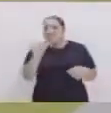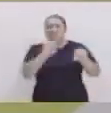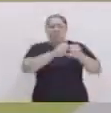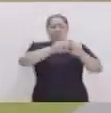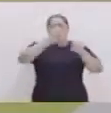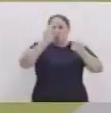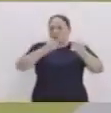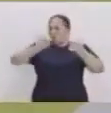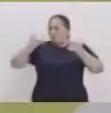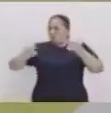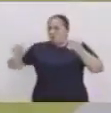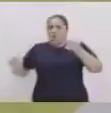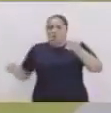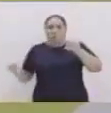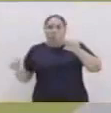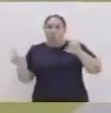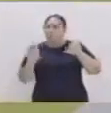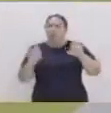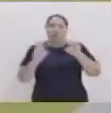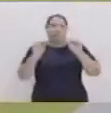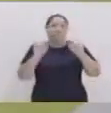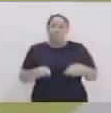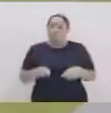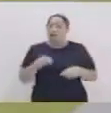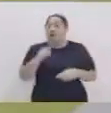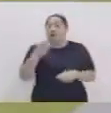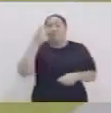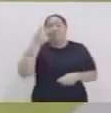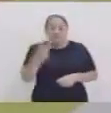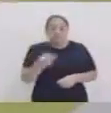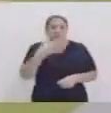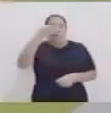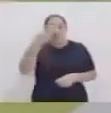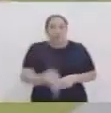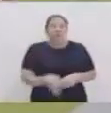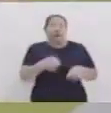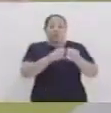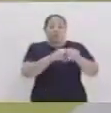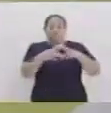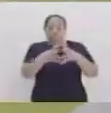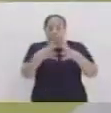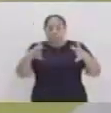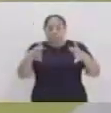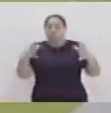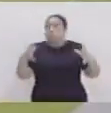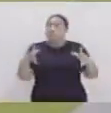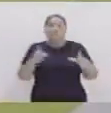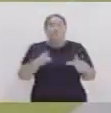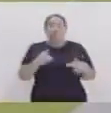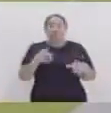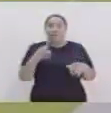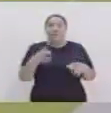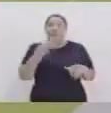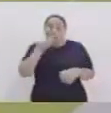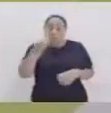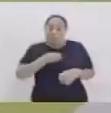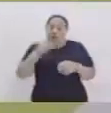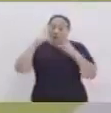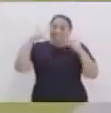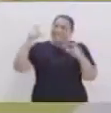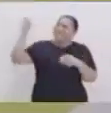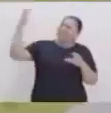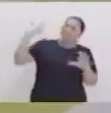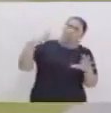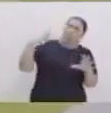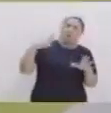material que no se dilate tanto y que además no tenga un punto de quiebre tan rápido para la temperatura. Porque